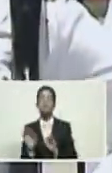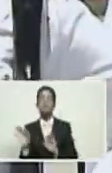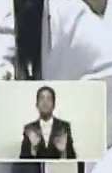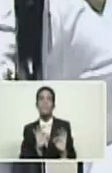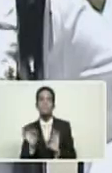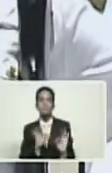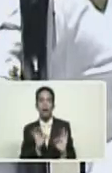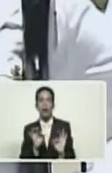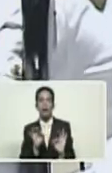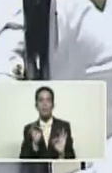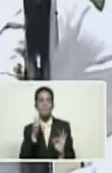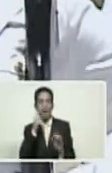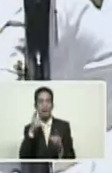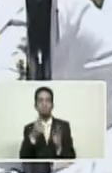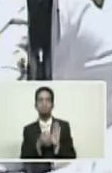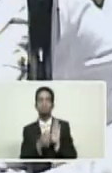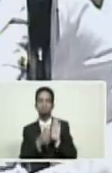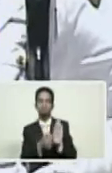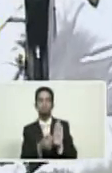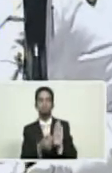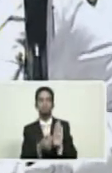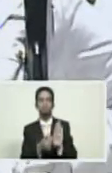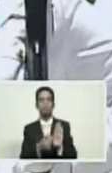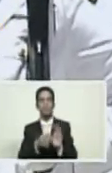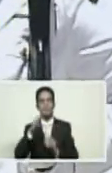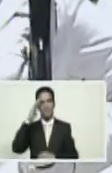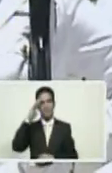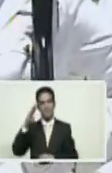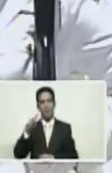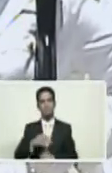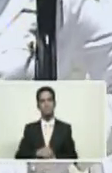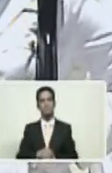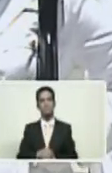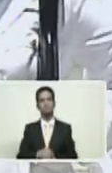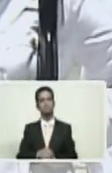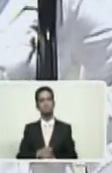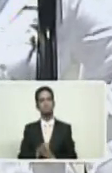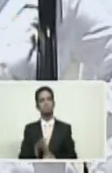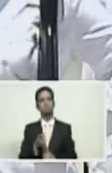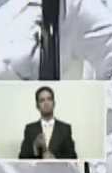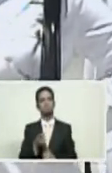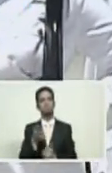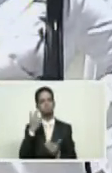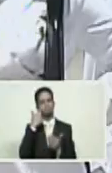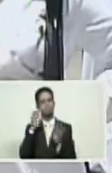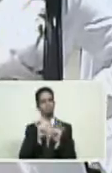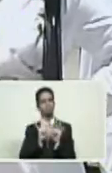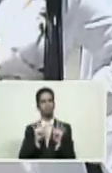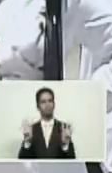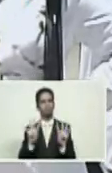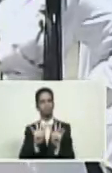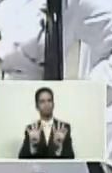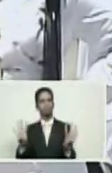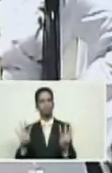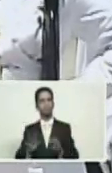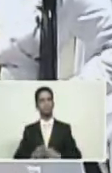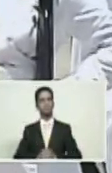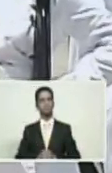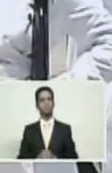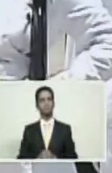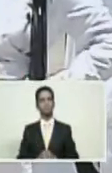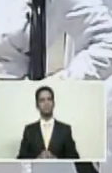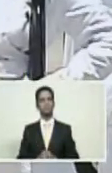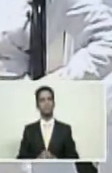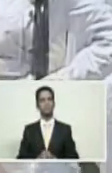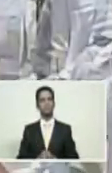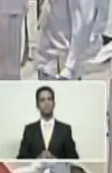los actos militares correspondientes, la revisión, pasar revista a la agrupación de parada.